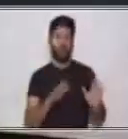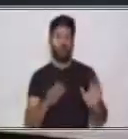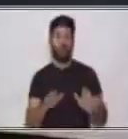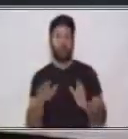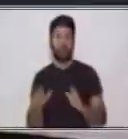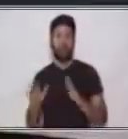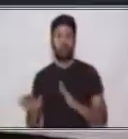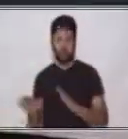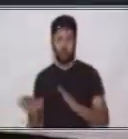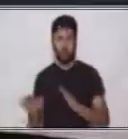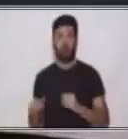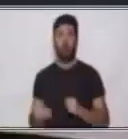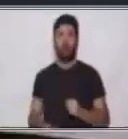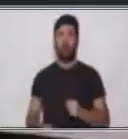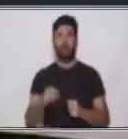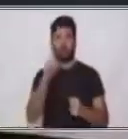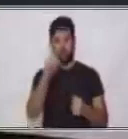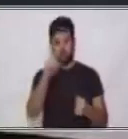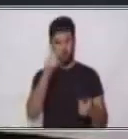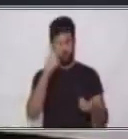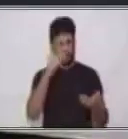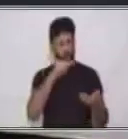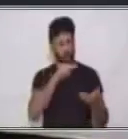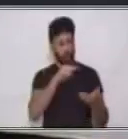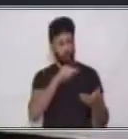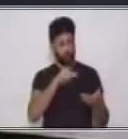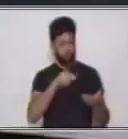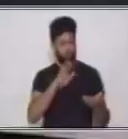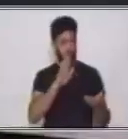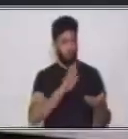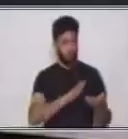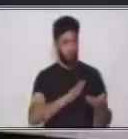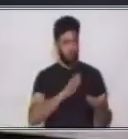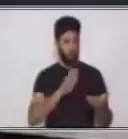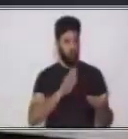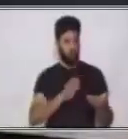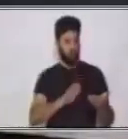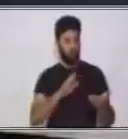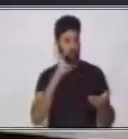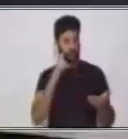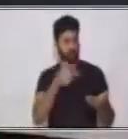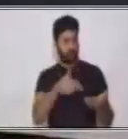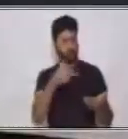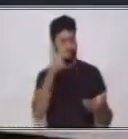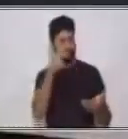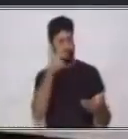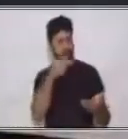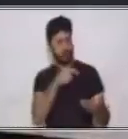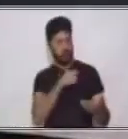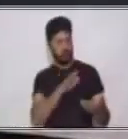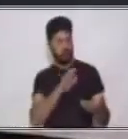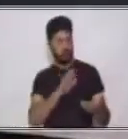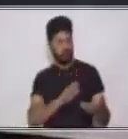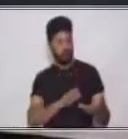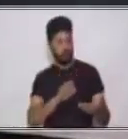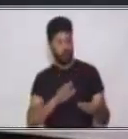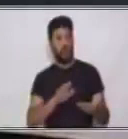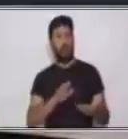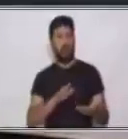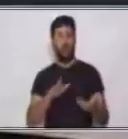que tomarse el tiempo para leerlo y muchas veces dentro de esta lectura podemos hablar alguna carta que usted pueda